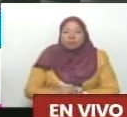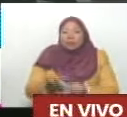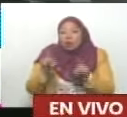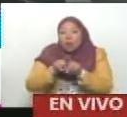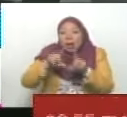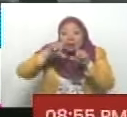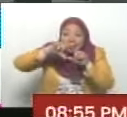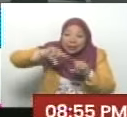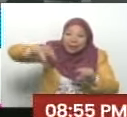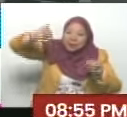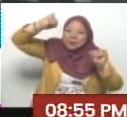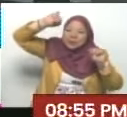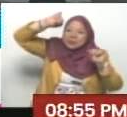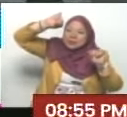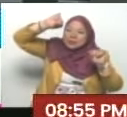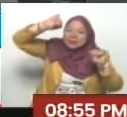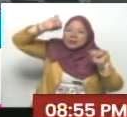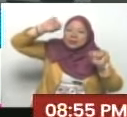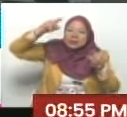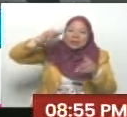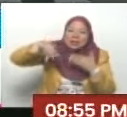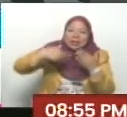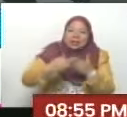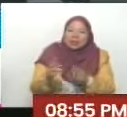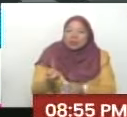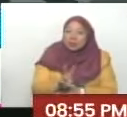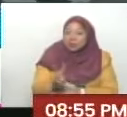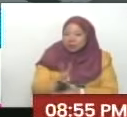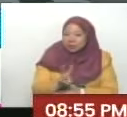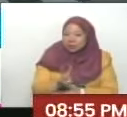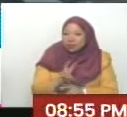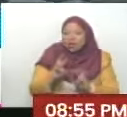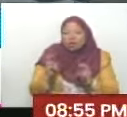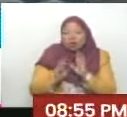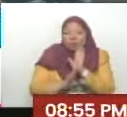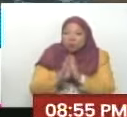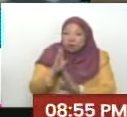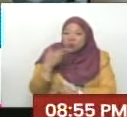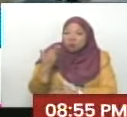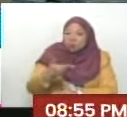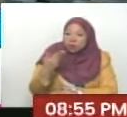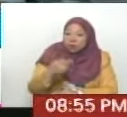¿verdad? Más o menos. Estamos avanzando en un tema increíble.